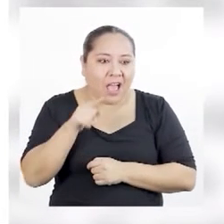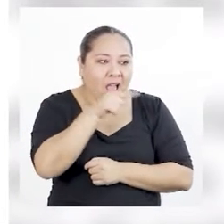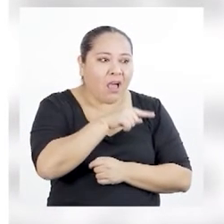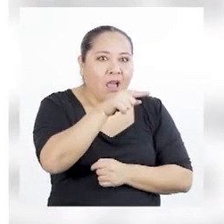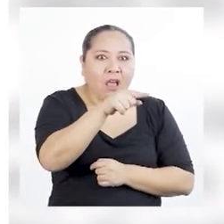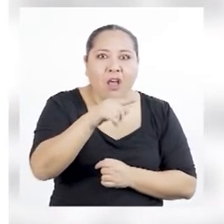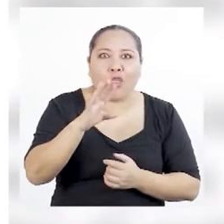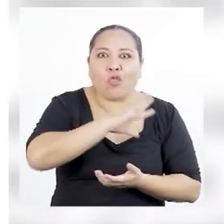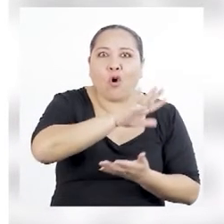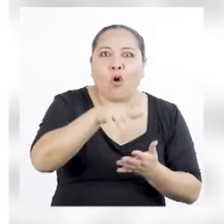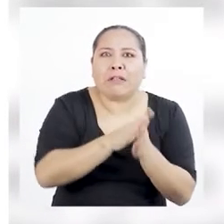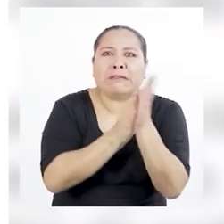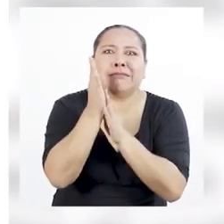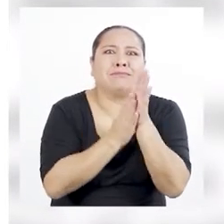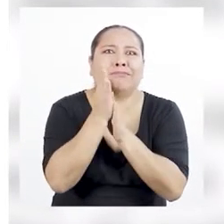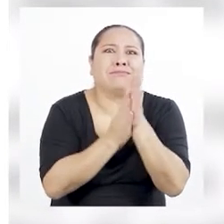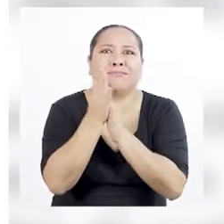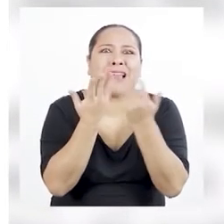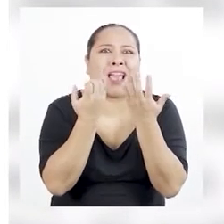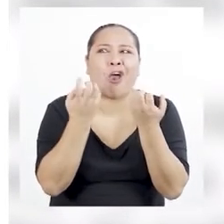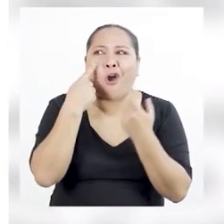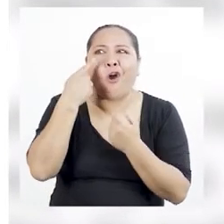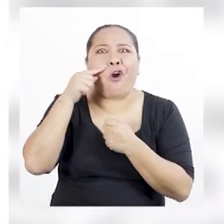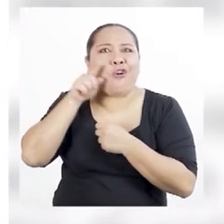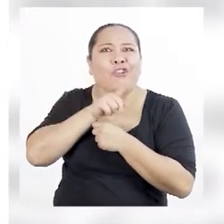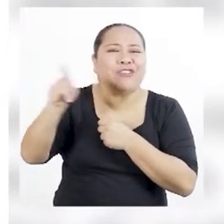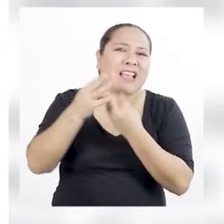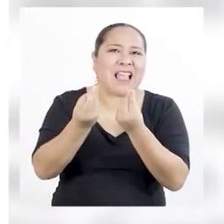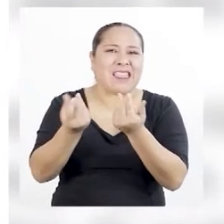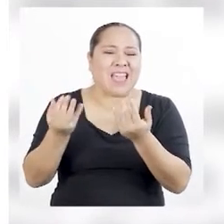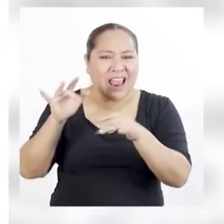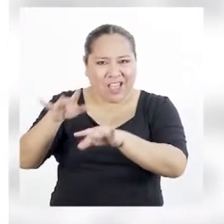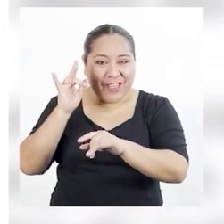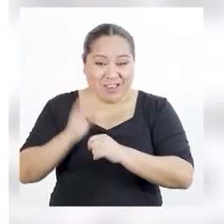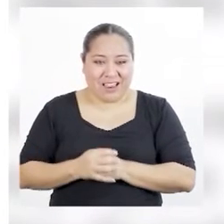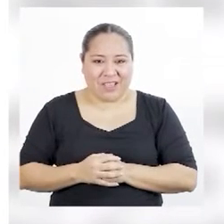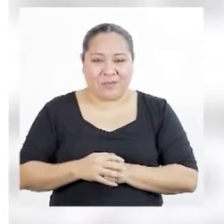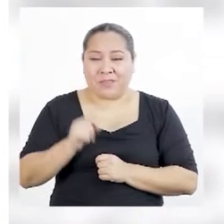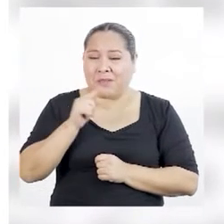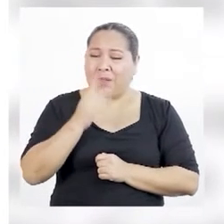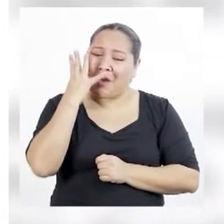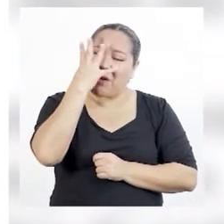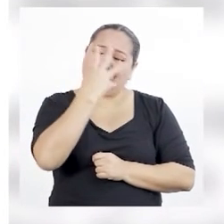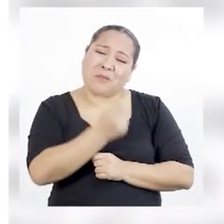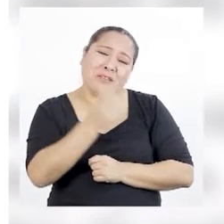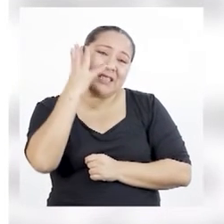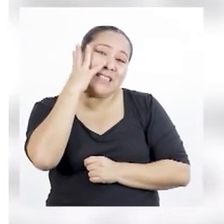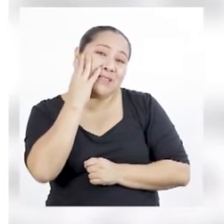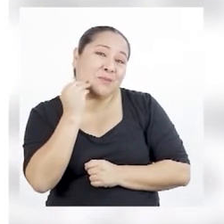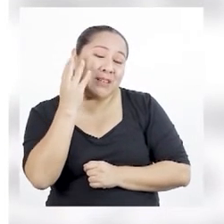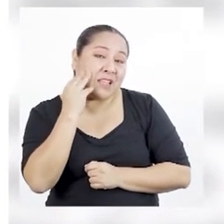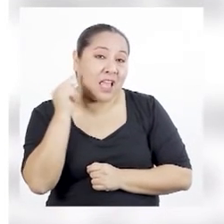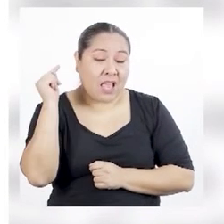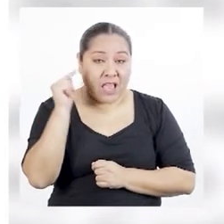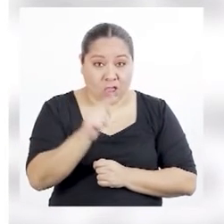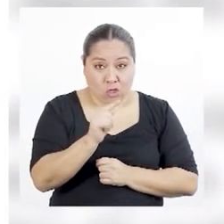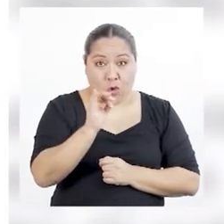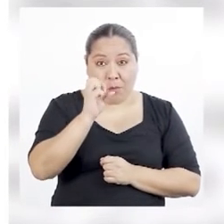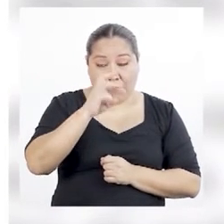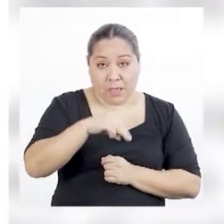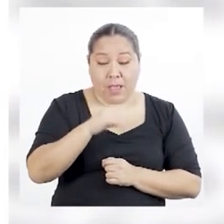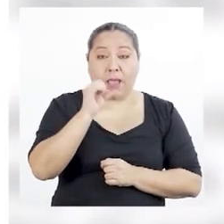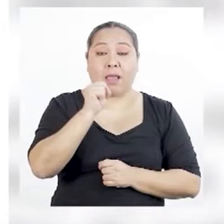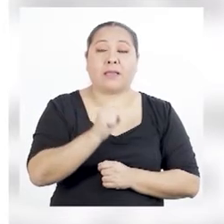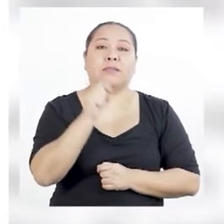sus compañeros desearon viajar allí algún día. Luego de esa linda experiencia, Tomás se dio el